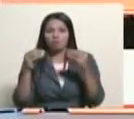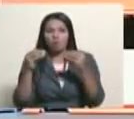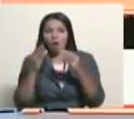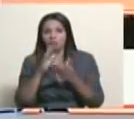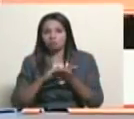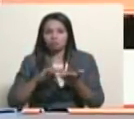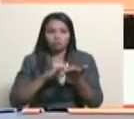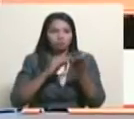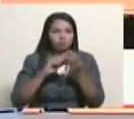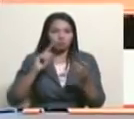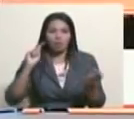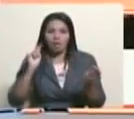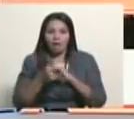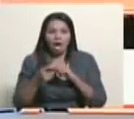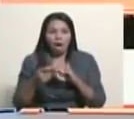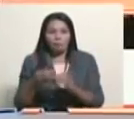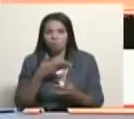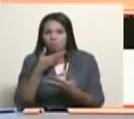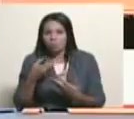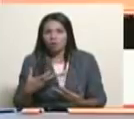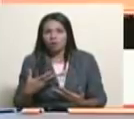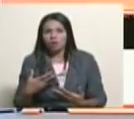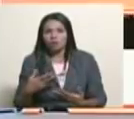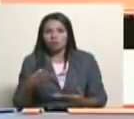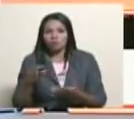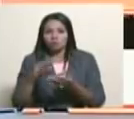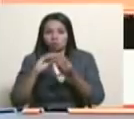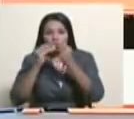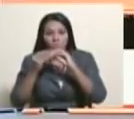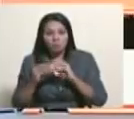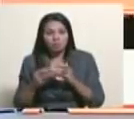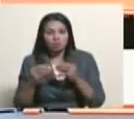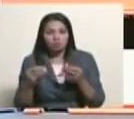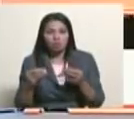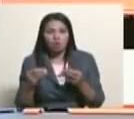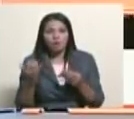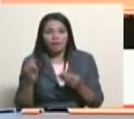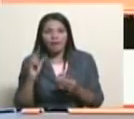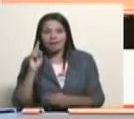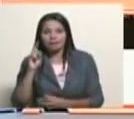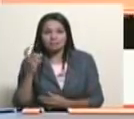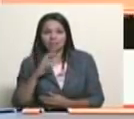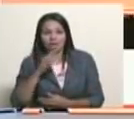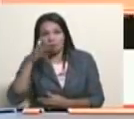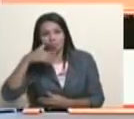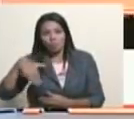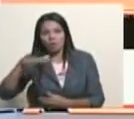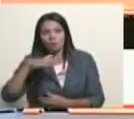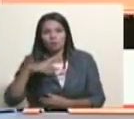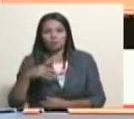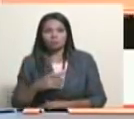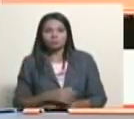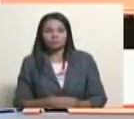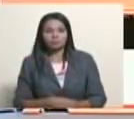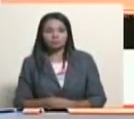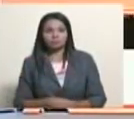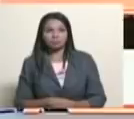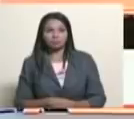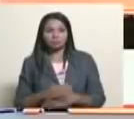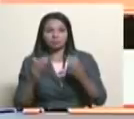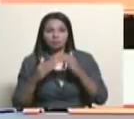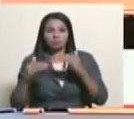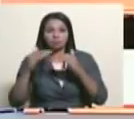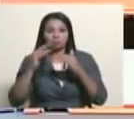sustancial, un cambio sustancial, una renovación y una rectificación necesaria para elevar